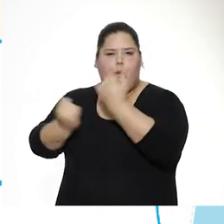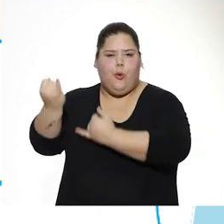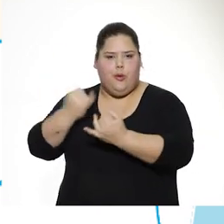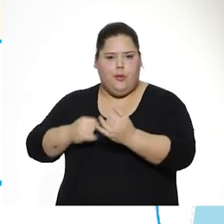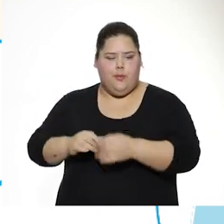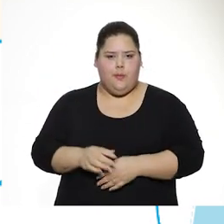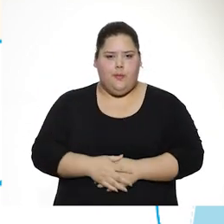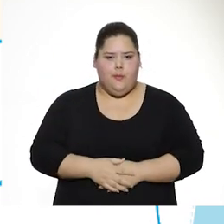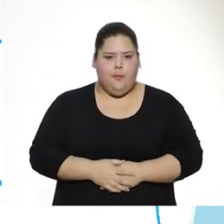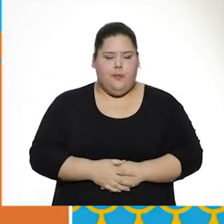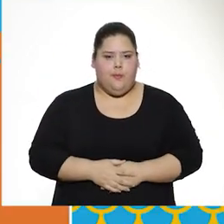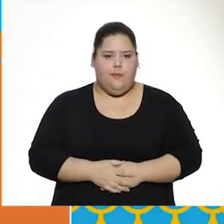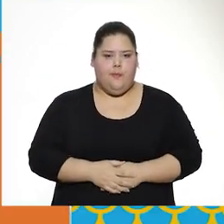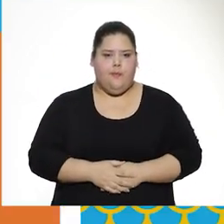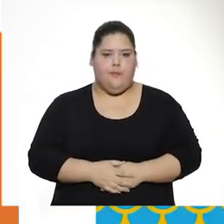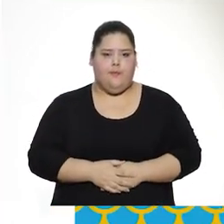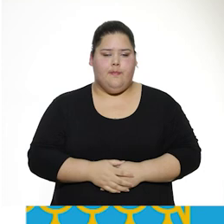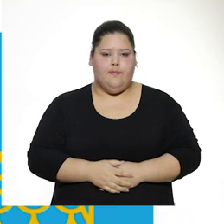contaban lo siguiente.